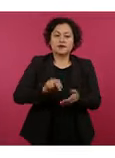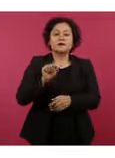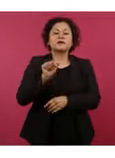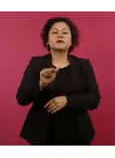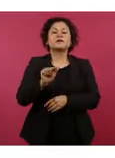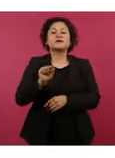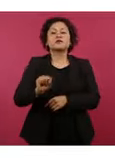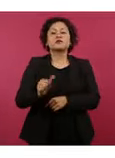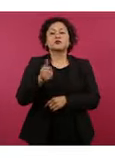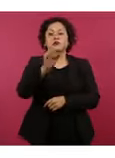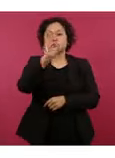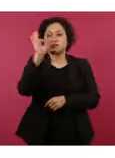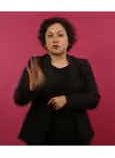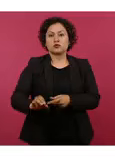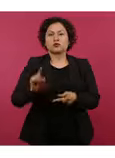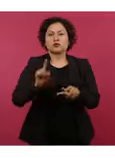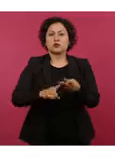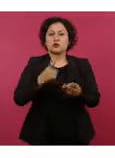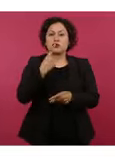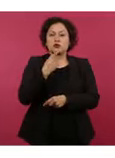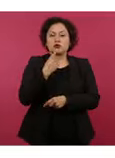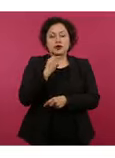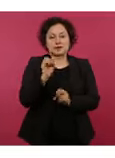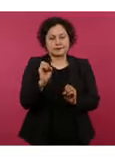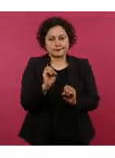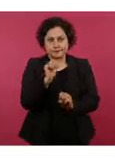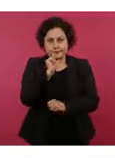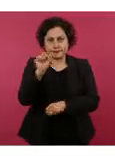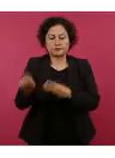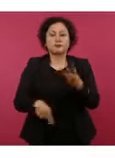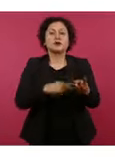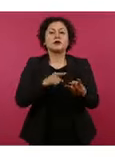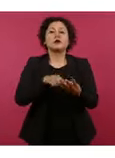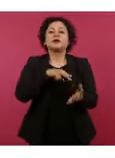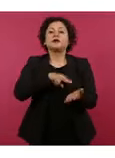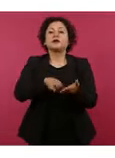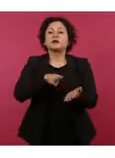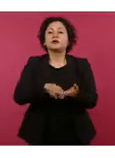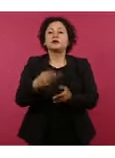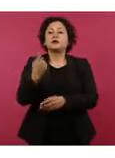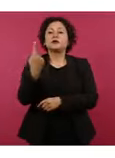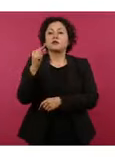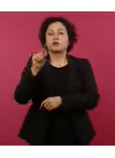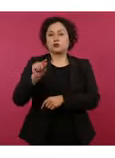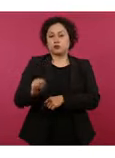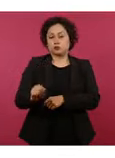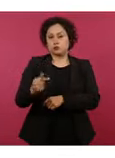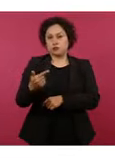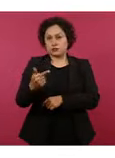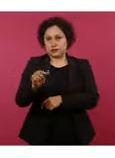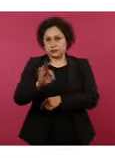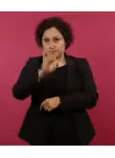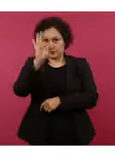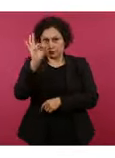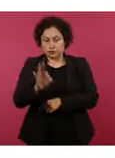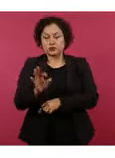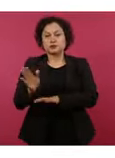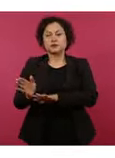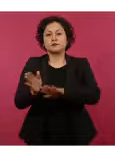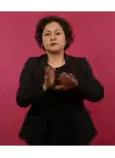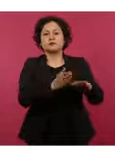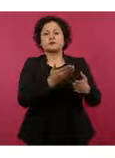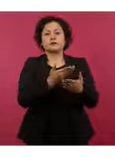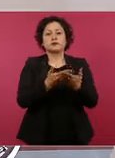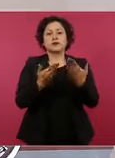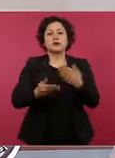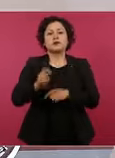17.6%, la premium nuevamente no lo tendrá y en el caso del diésel será de 1.7%. Pasamos ahora a los